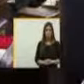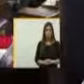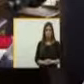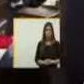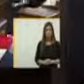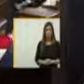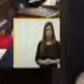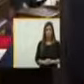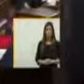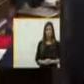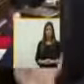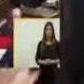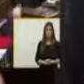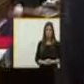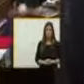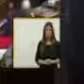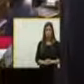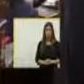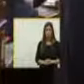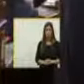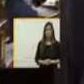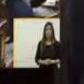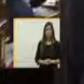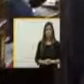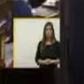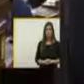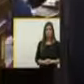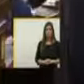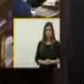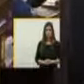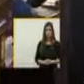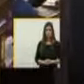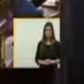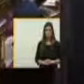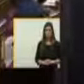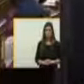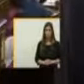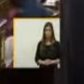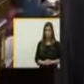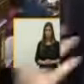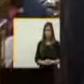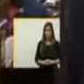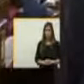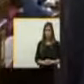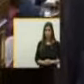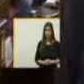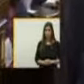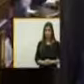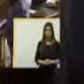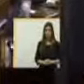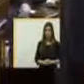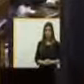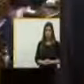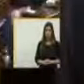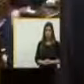y no escogió. Escogió lo que no funciona frente a lo que no quiere. No debía haber ido. Si por una parte no le